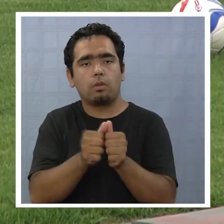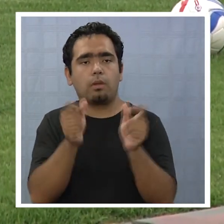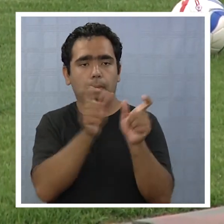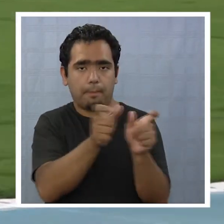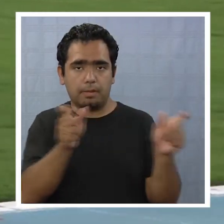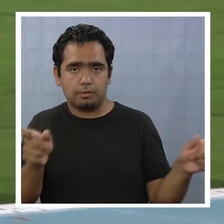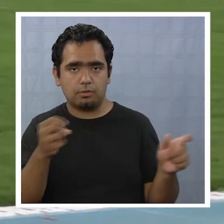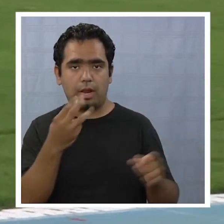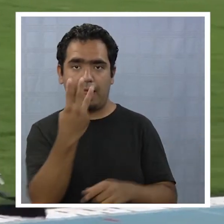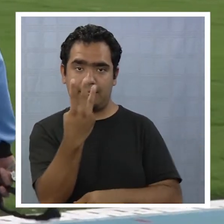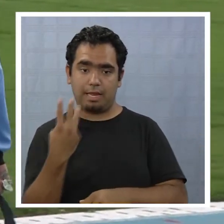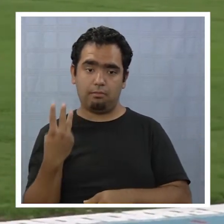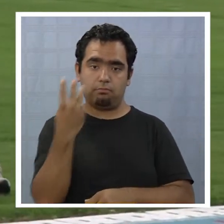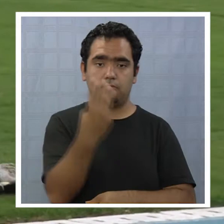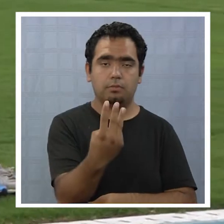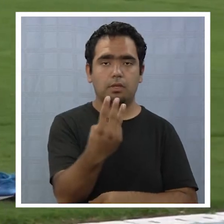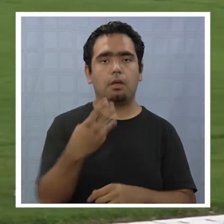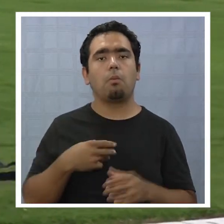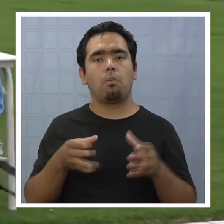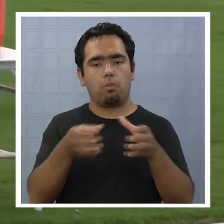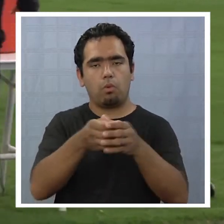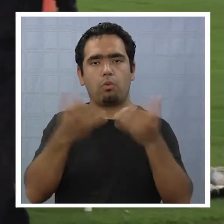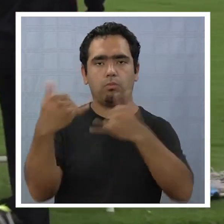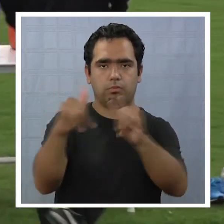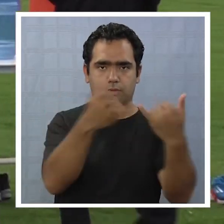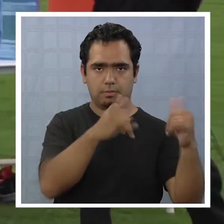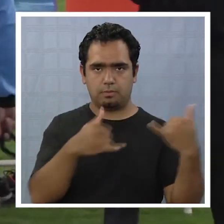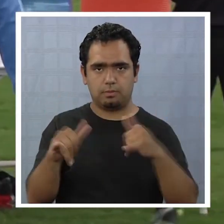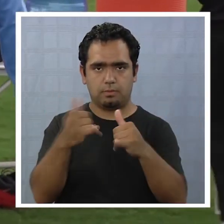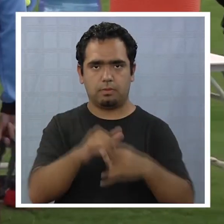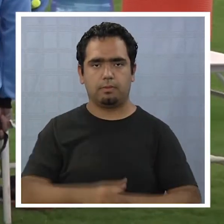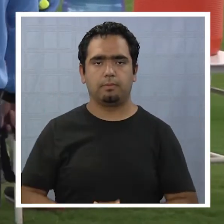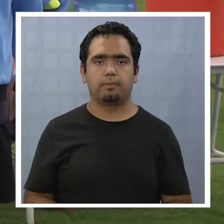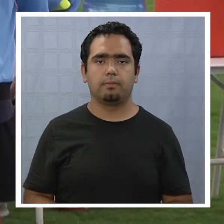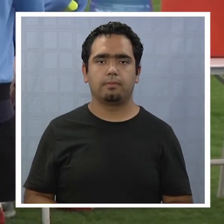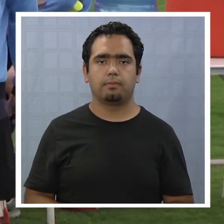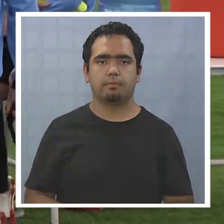junto a los otros refuerzos Pablo González y Nicolás Maturana.